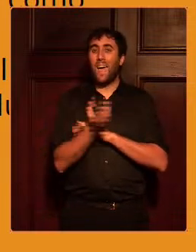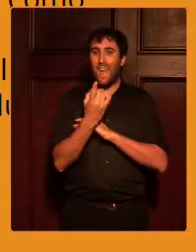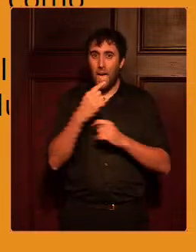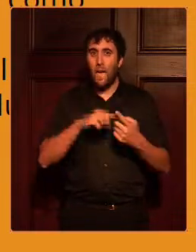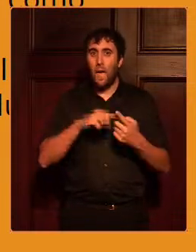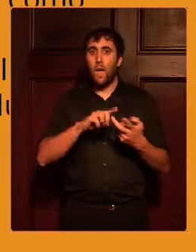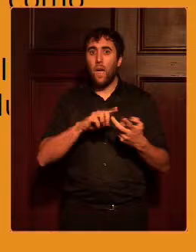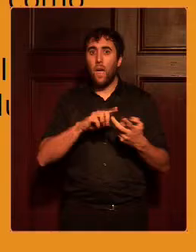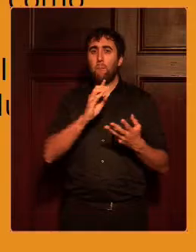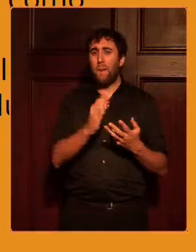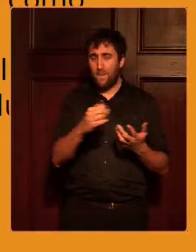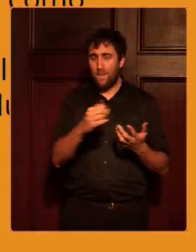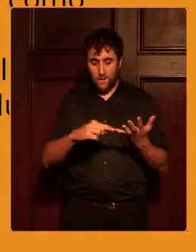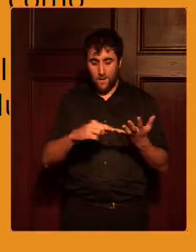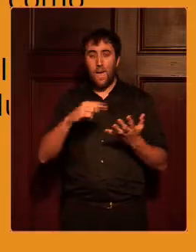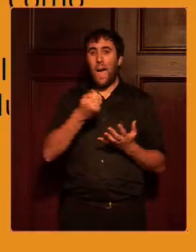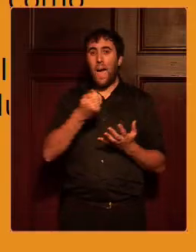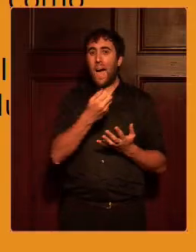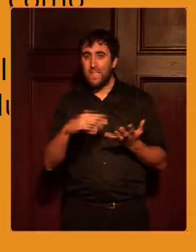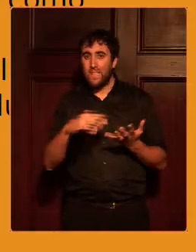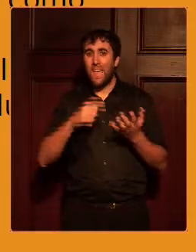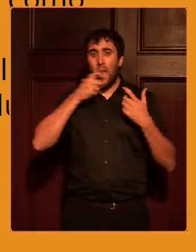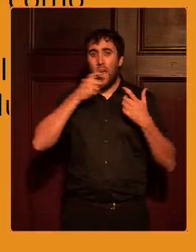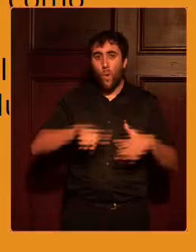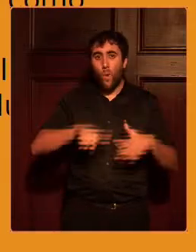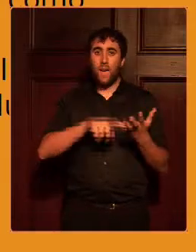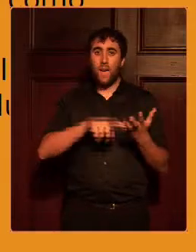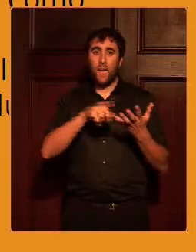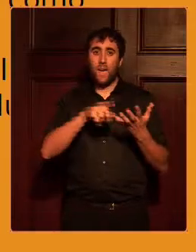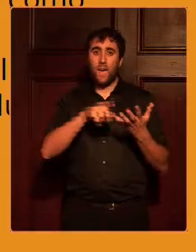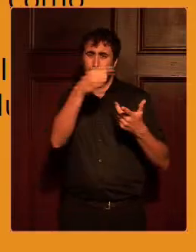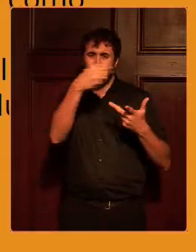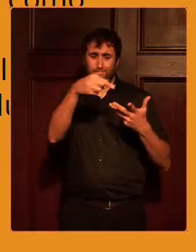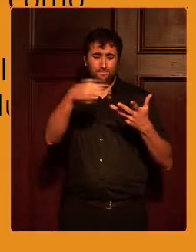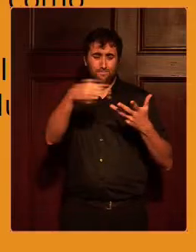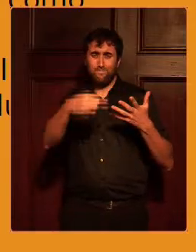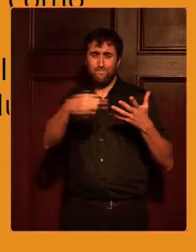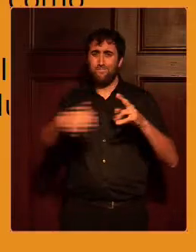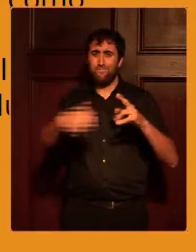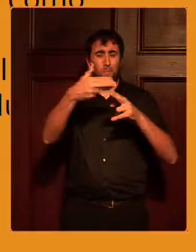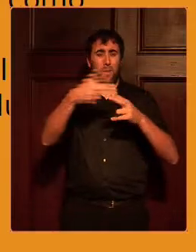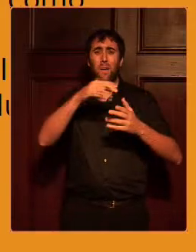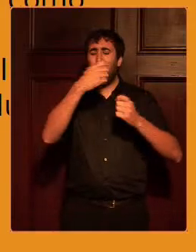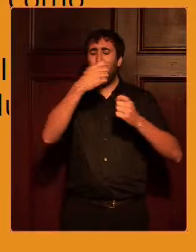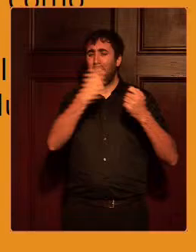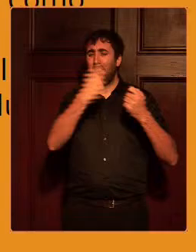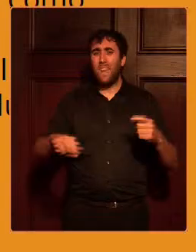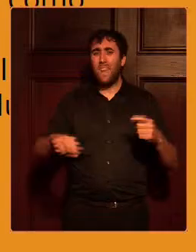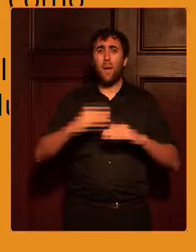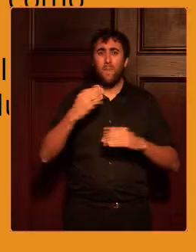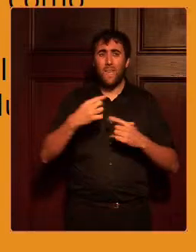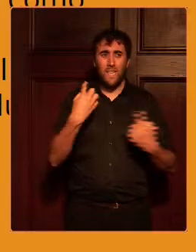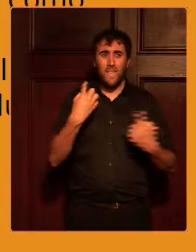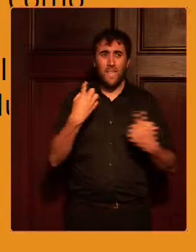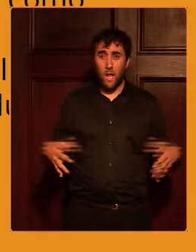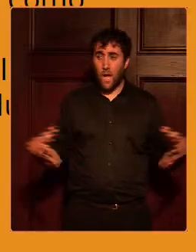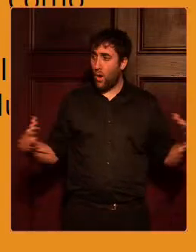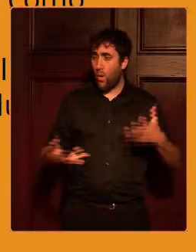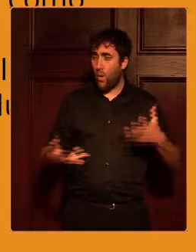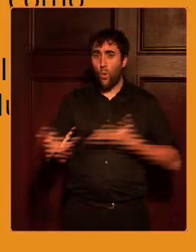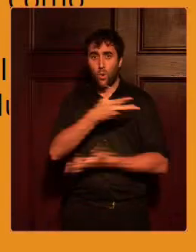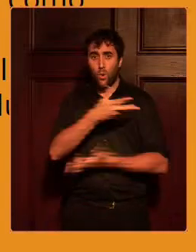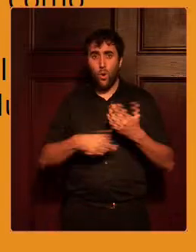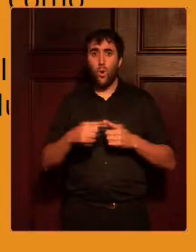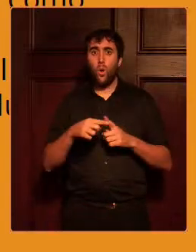Matific, Programación, Alex, Lengua, Edux, Aprenderia. Y también ahora espacios extracurriculares como